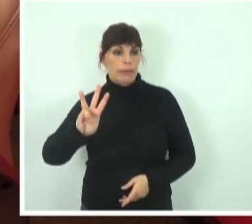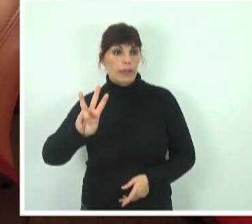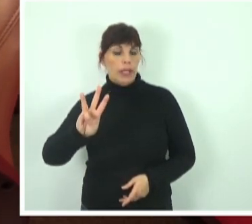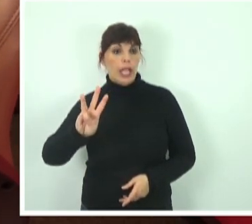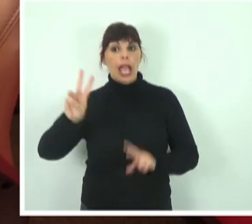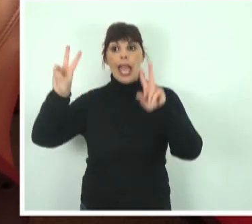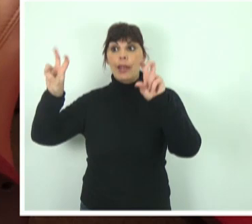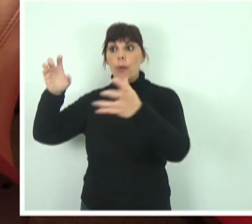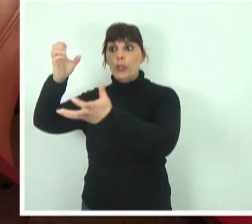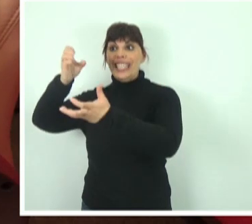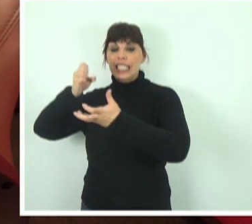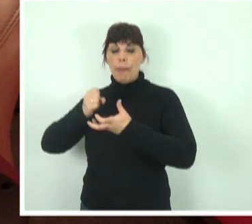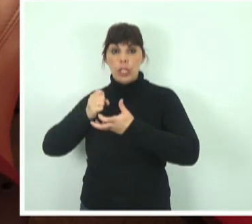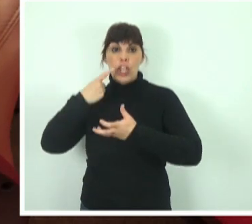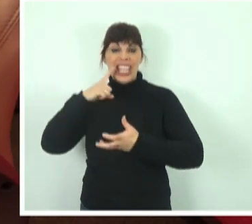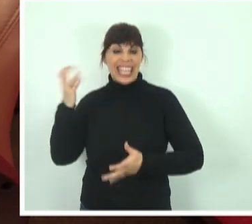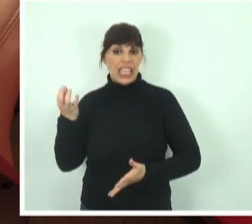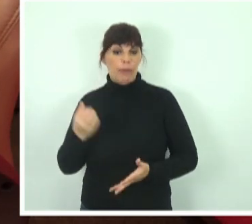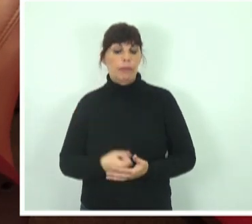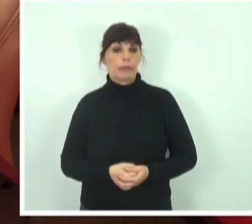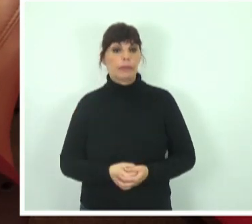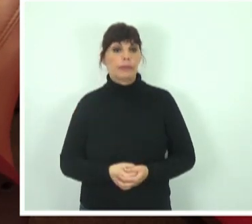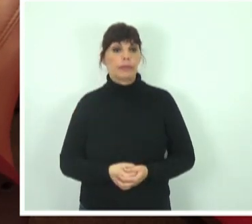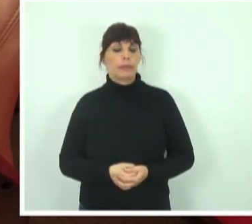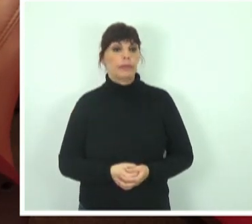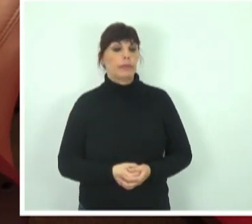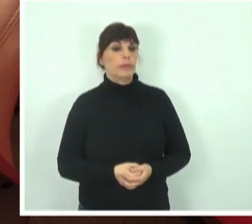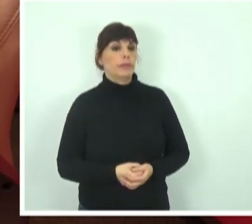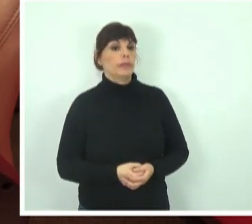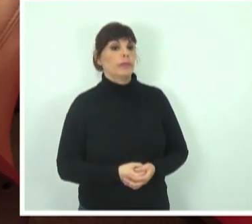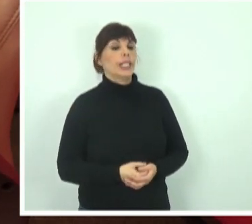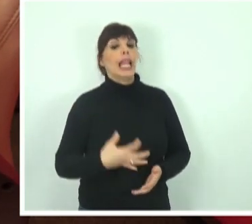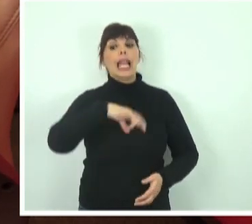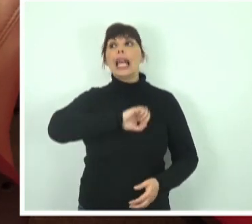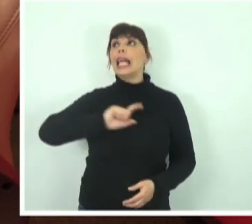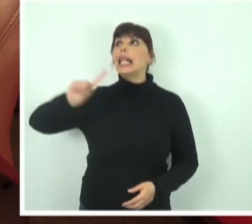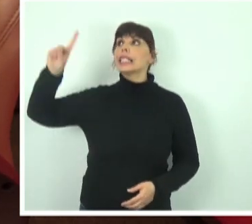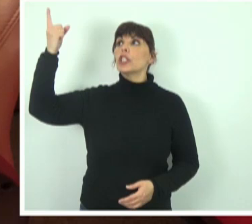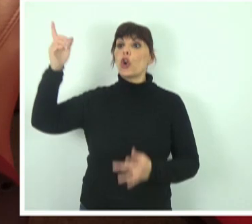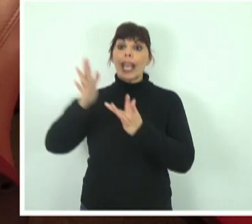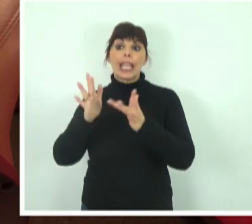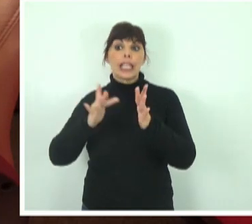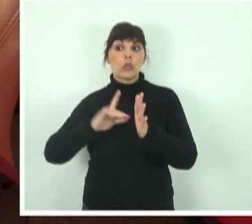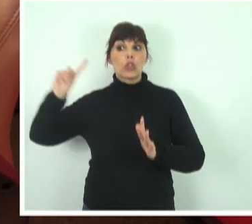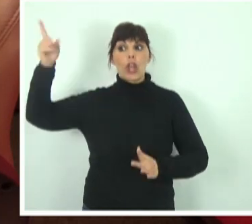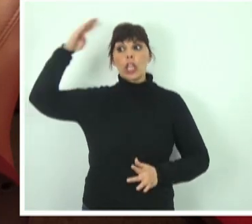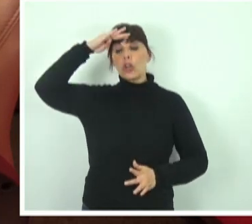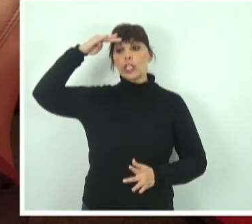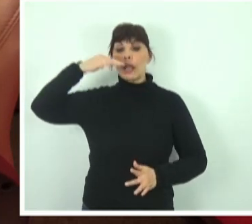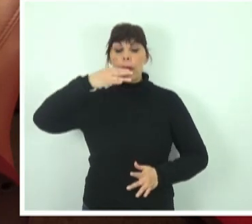Testamento, que dice esto, que Dios el Padre, el Señor Jesús y el Espíritu Santo te han dado